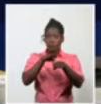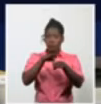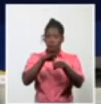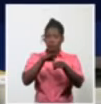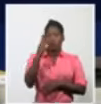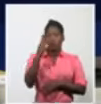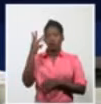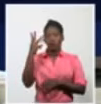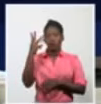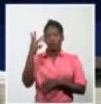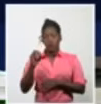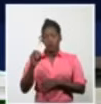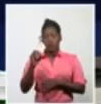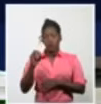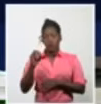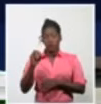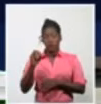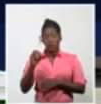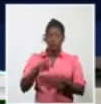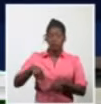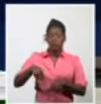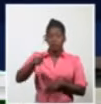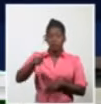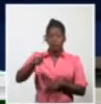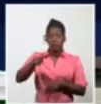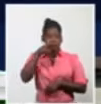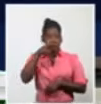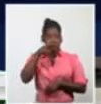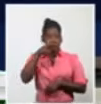vigilancia 53, sospechosos